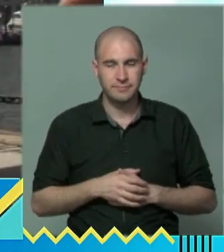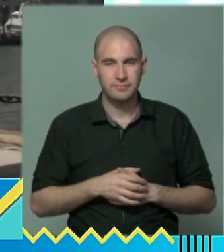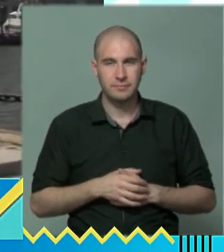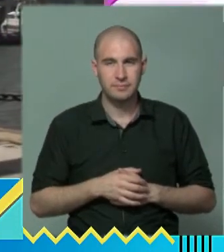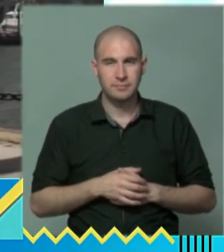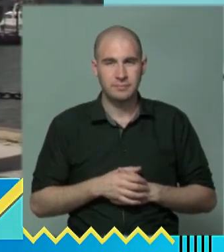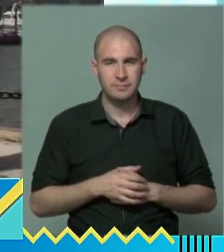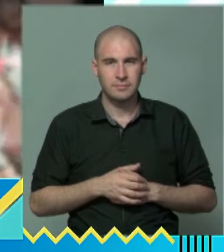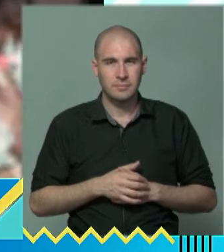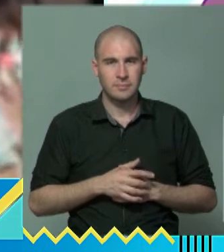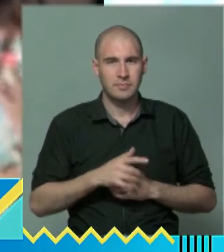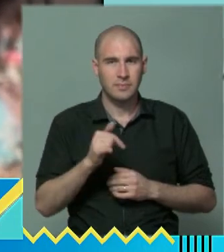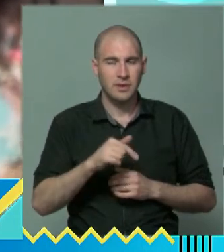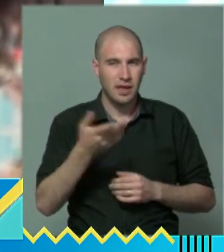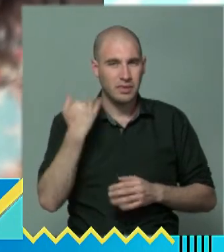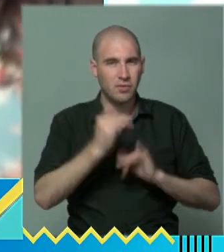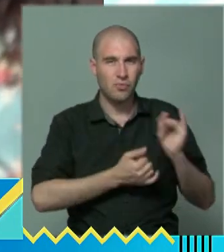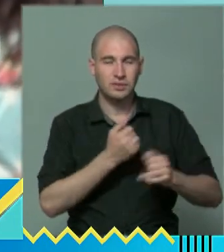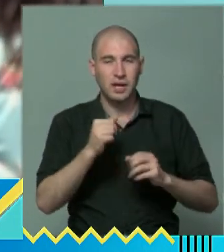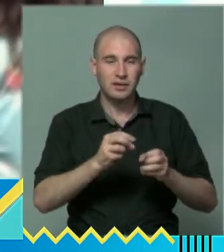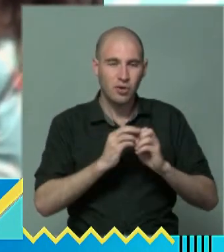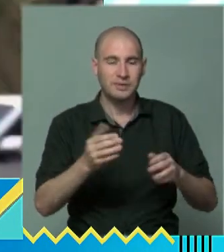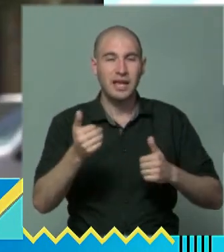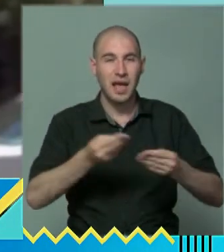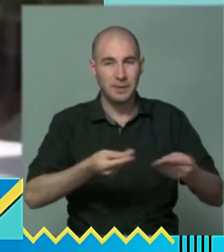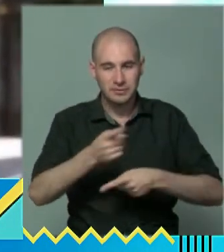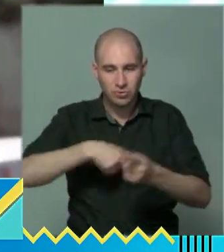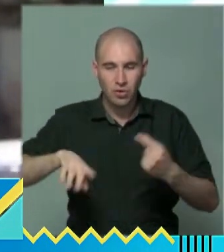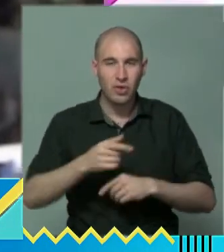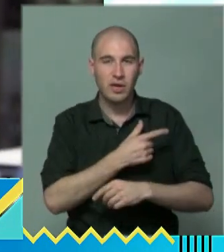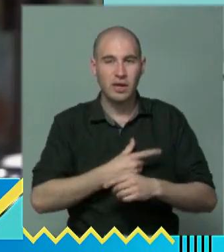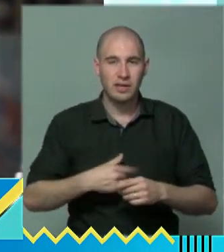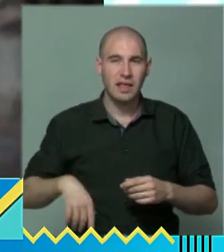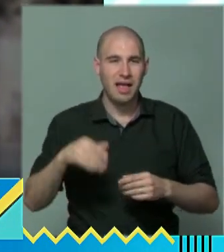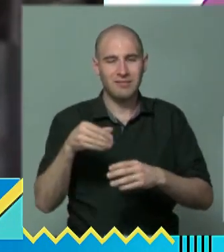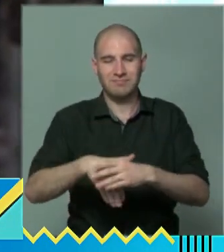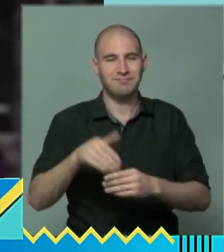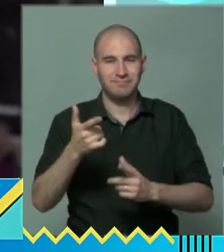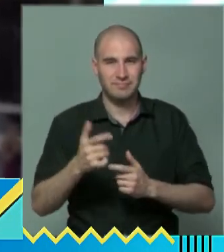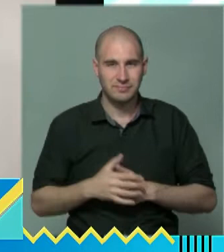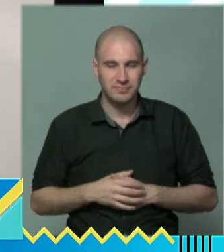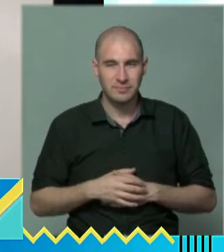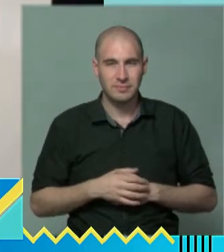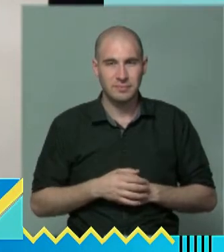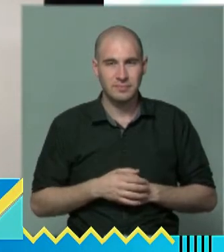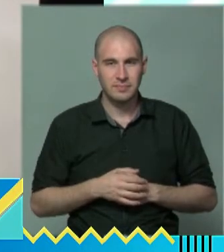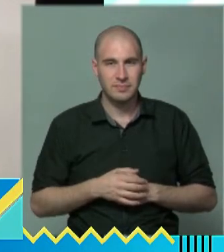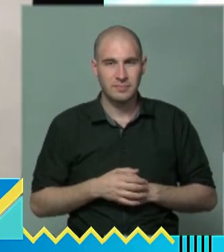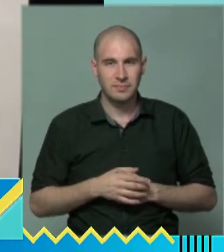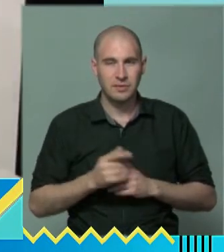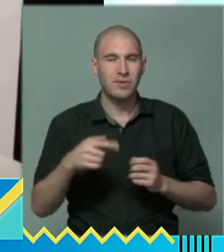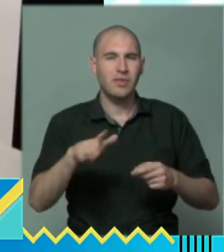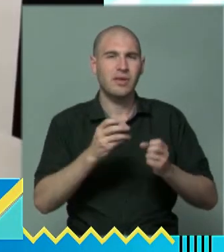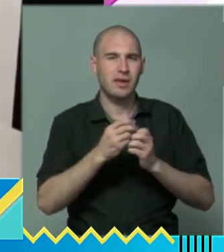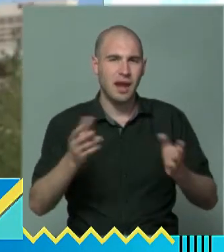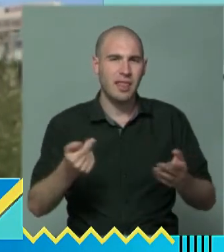programas de integridad es lo que te digo, han empezado a generarse entre las empresas entre sí. Los estados no han exigido a gran escala tener programas